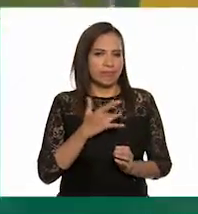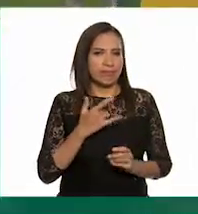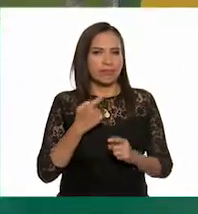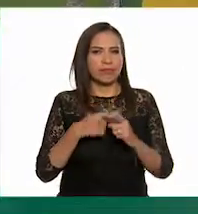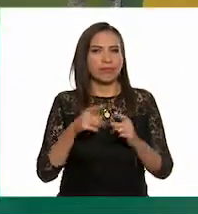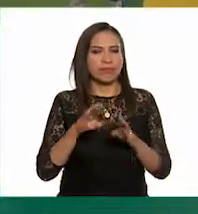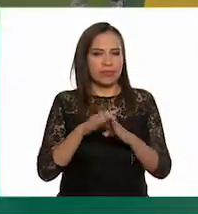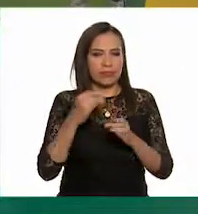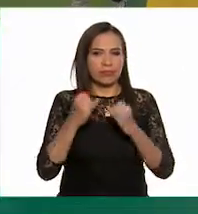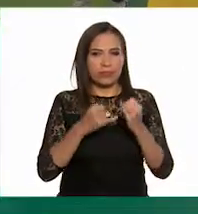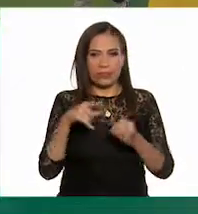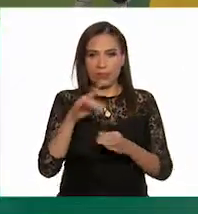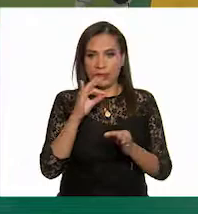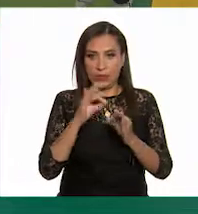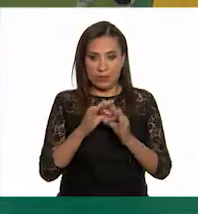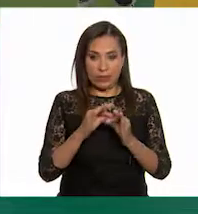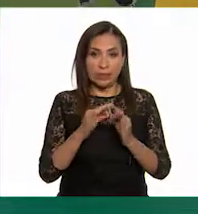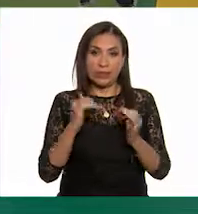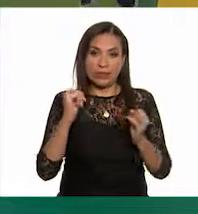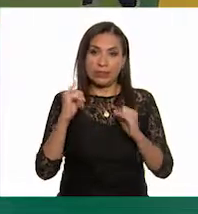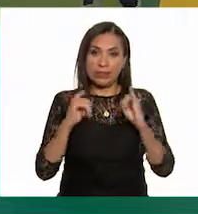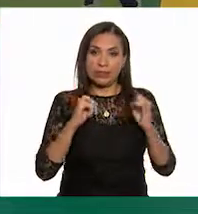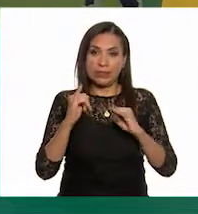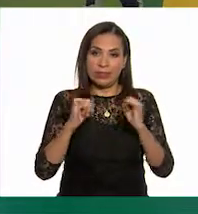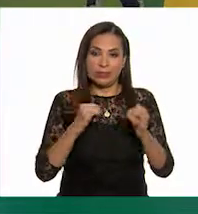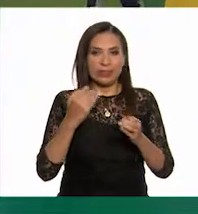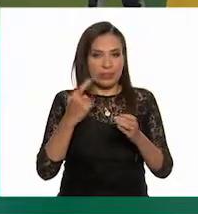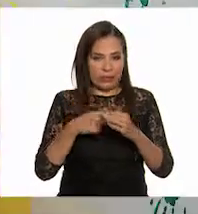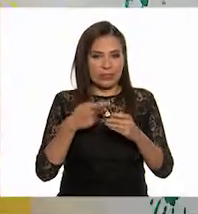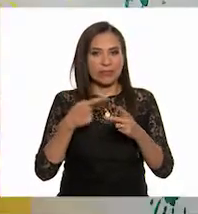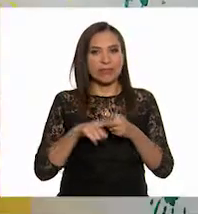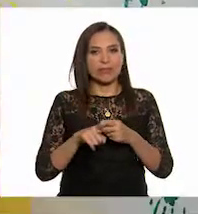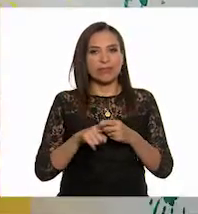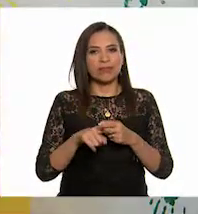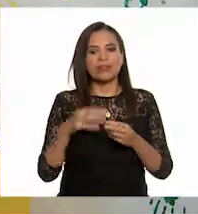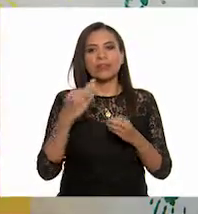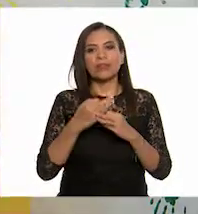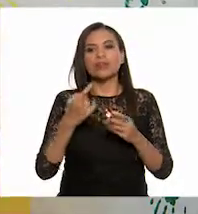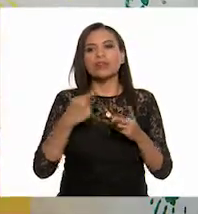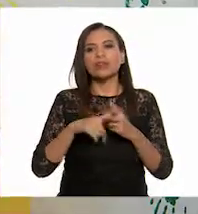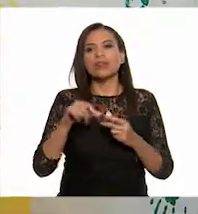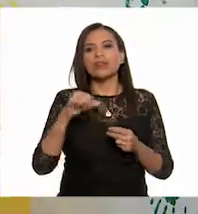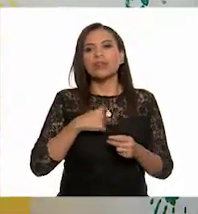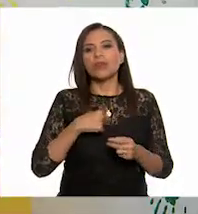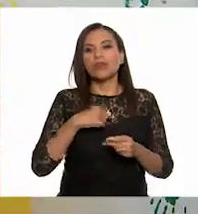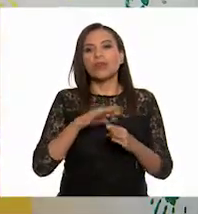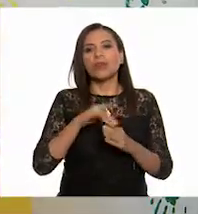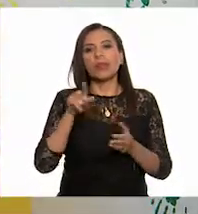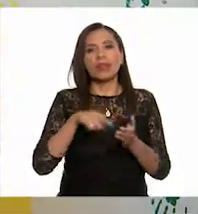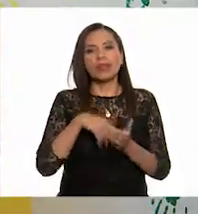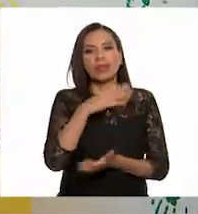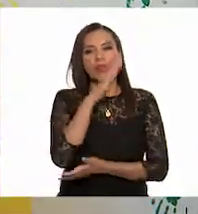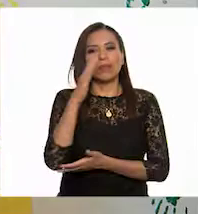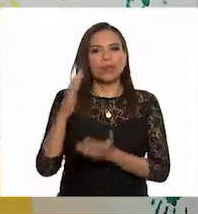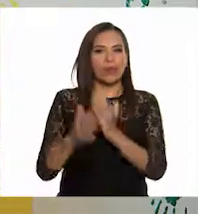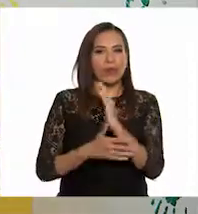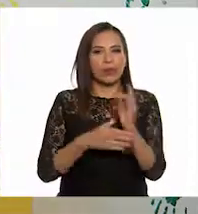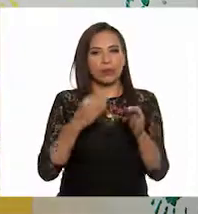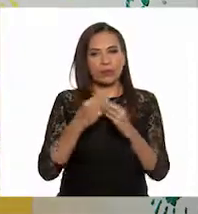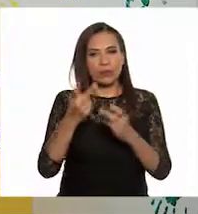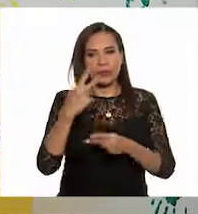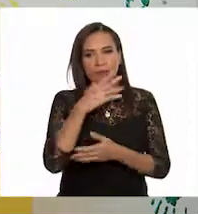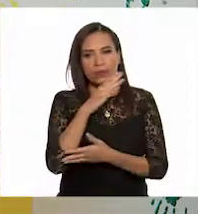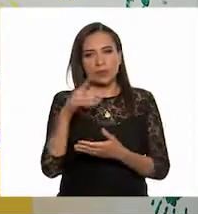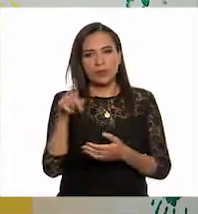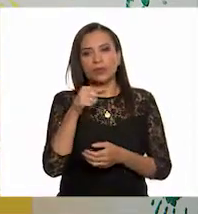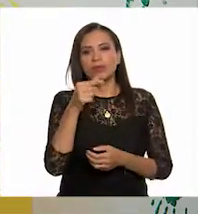después de jugar. ¿Están listos? ¡Sí! ¡Pues en marcha! Voy a empezar yo en el bosque. Ustedes van a estar aquí en el